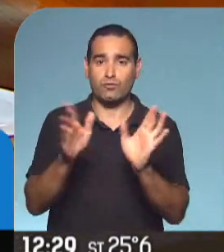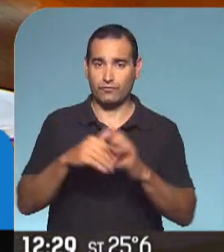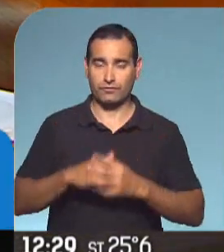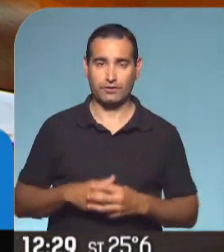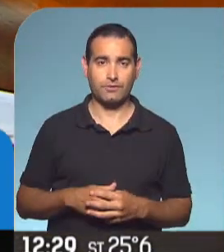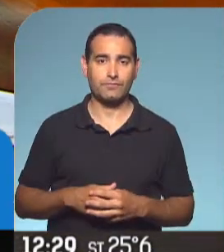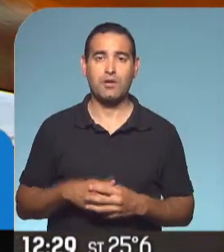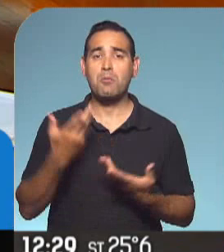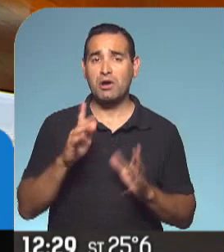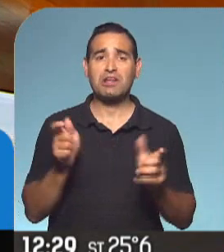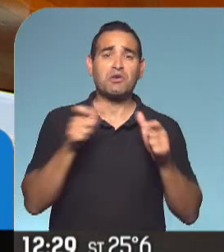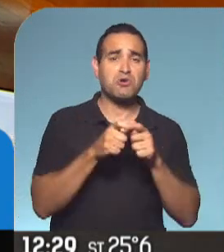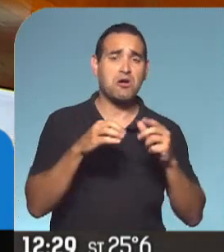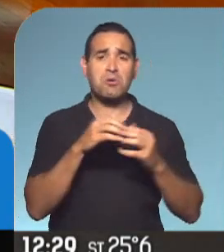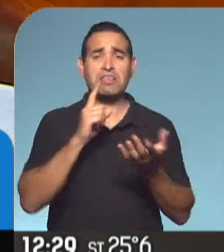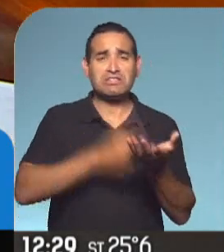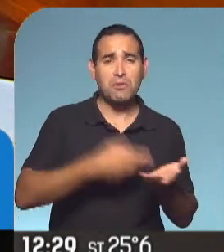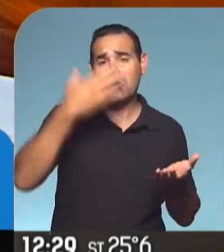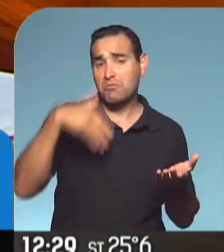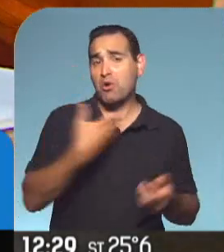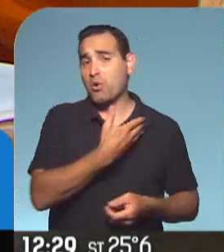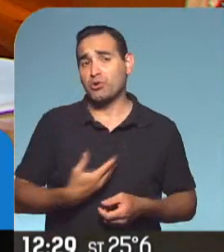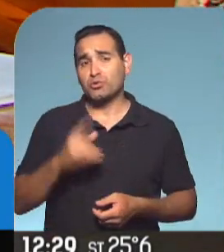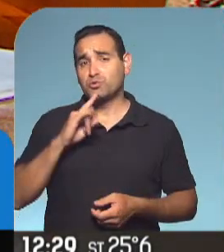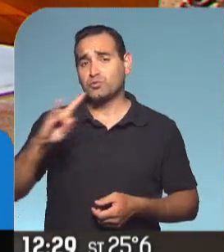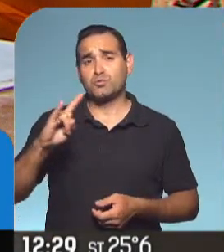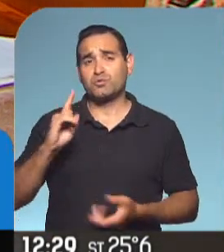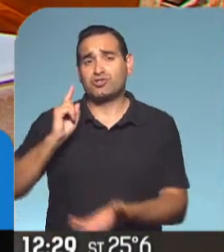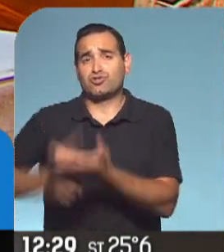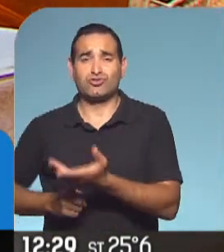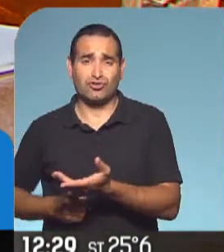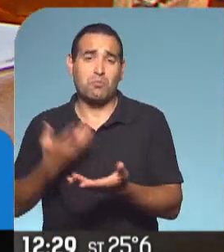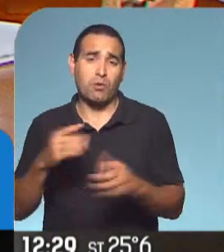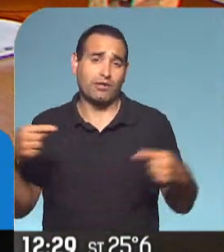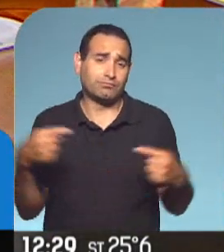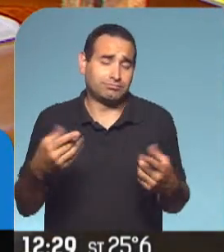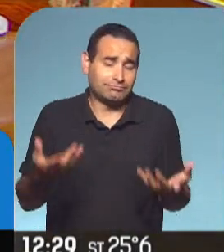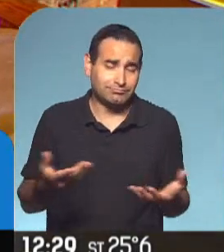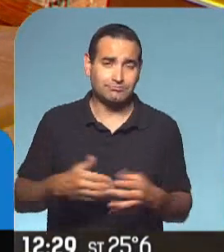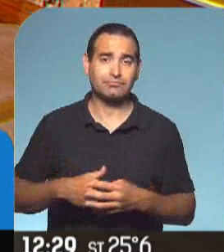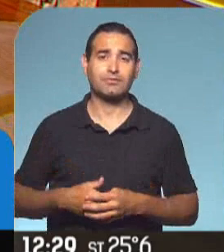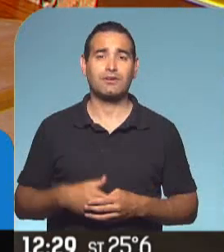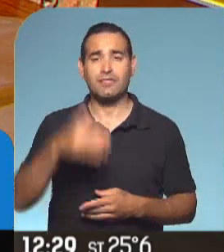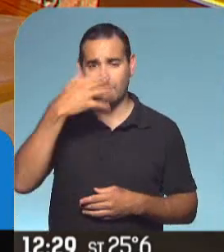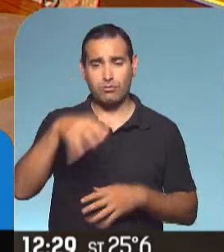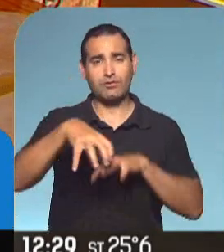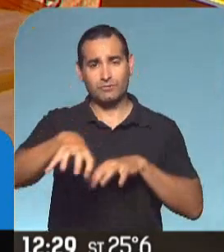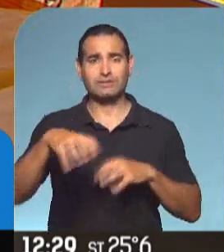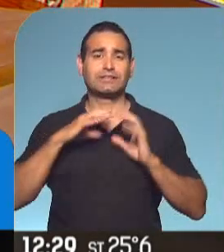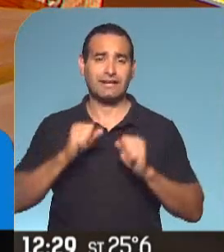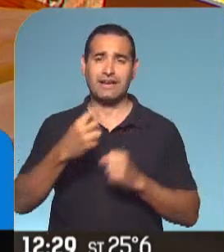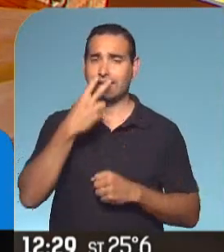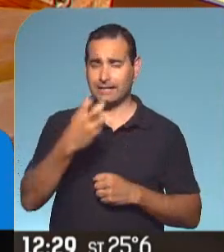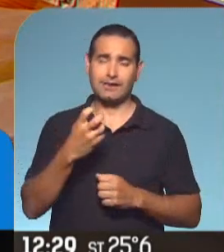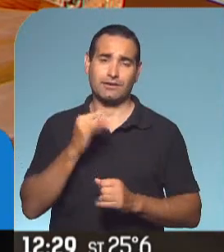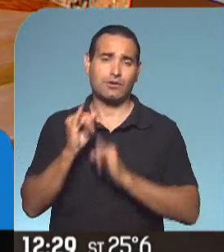No es vinculante, pueden hacerle muchos elementos, después el gobierno tomará estos elementos y la propia Secretaría de Energía dará su recomendación sobre cómo hacer con